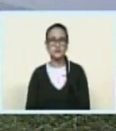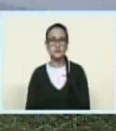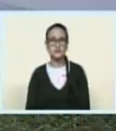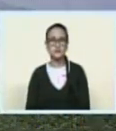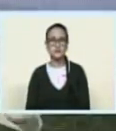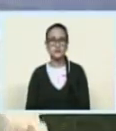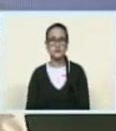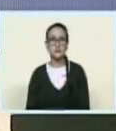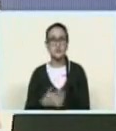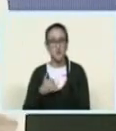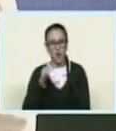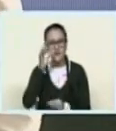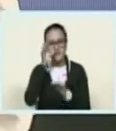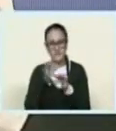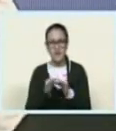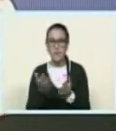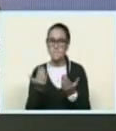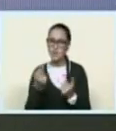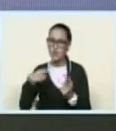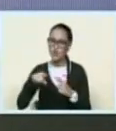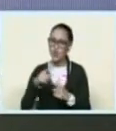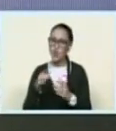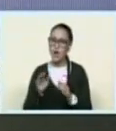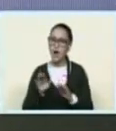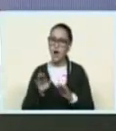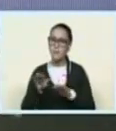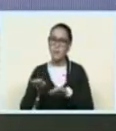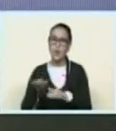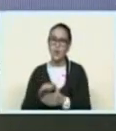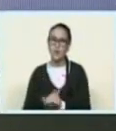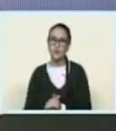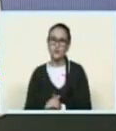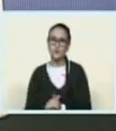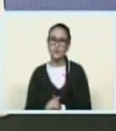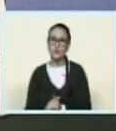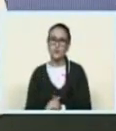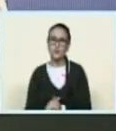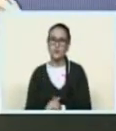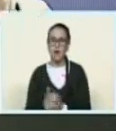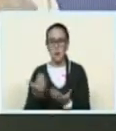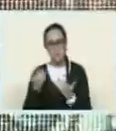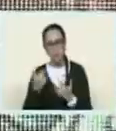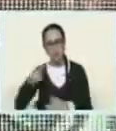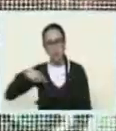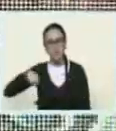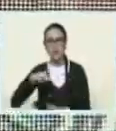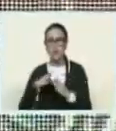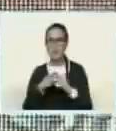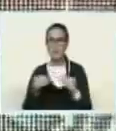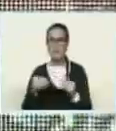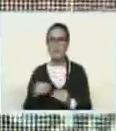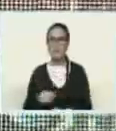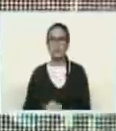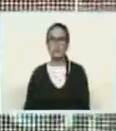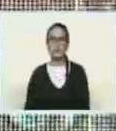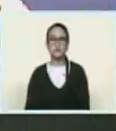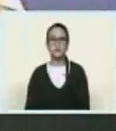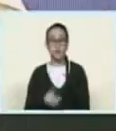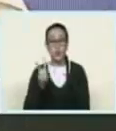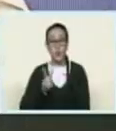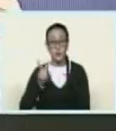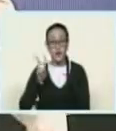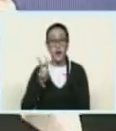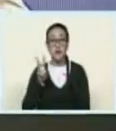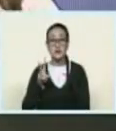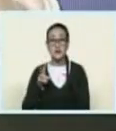Y yo tengo una gran fe y les pido a ustedes todo el apoyo para Héctor y para mí, para que este eje de los valles